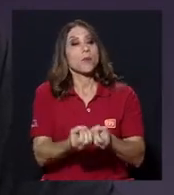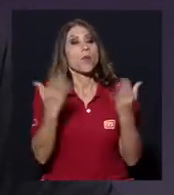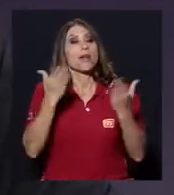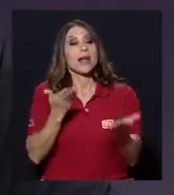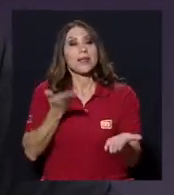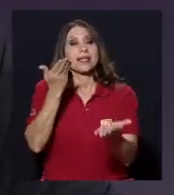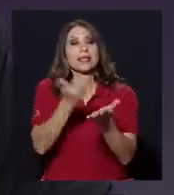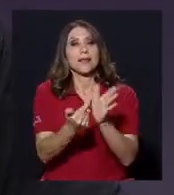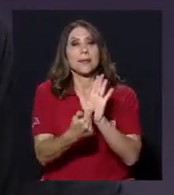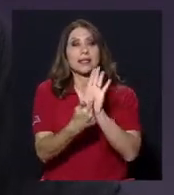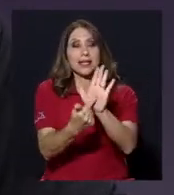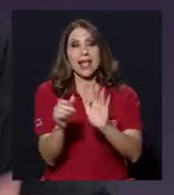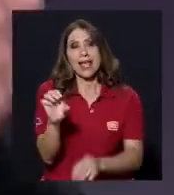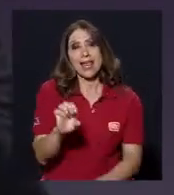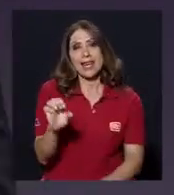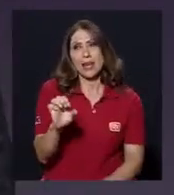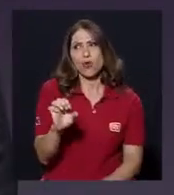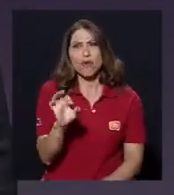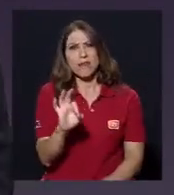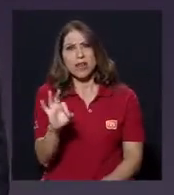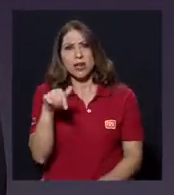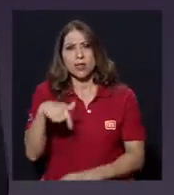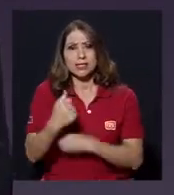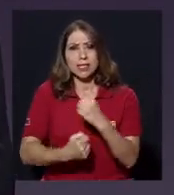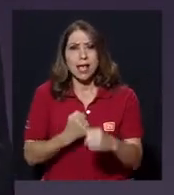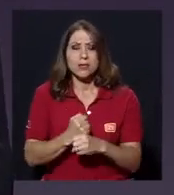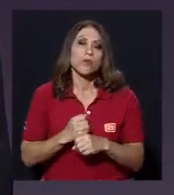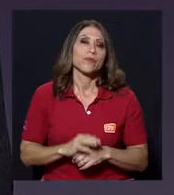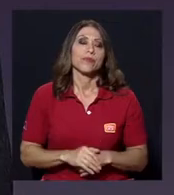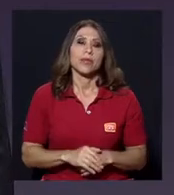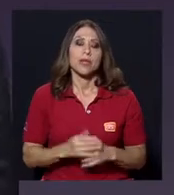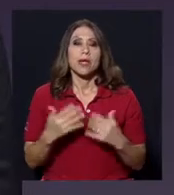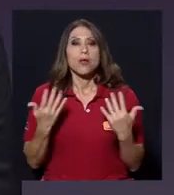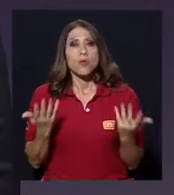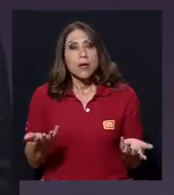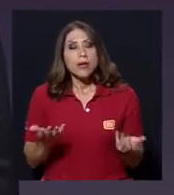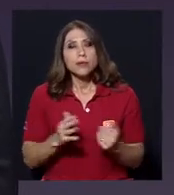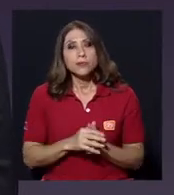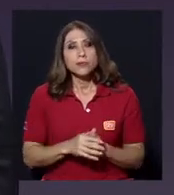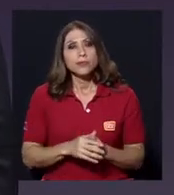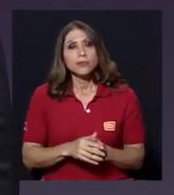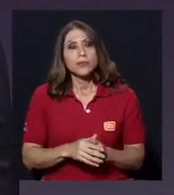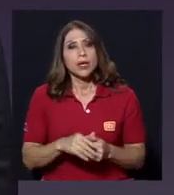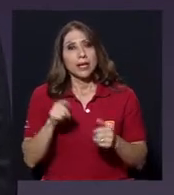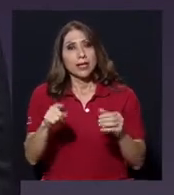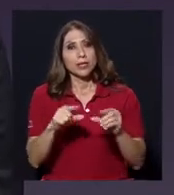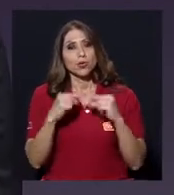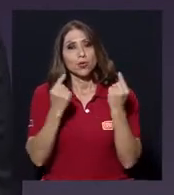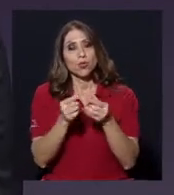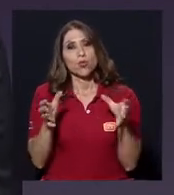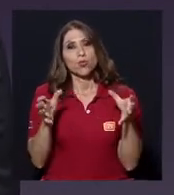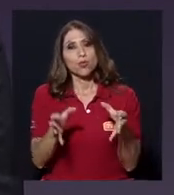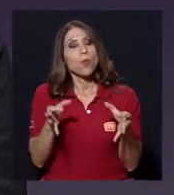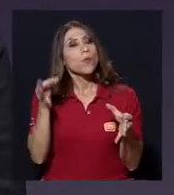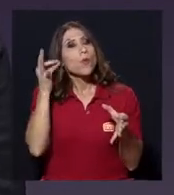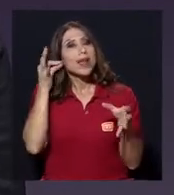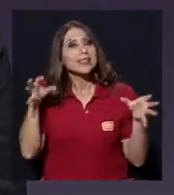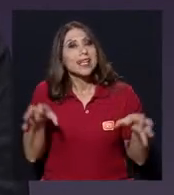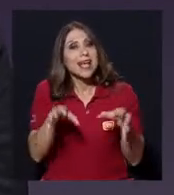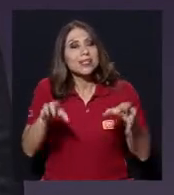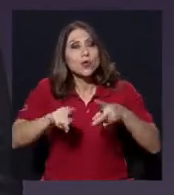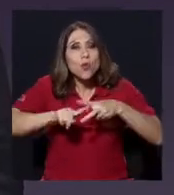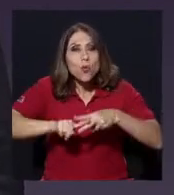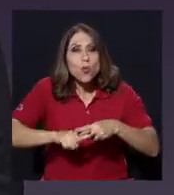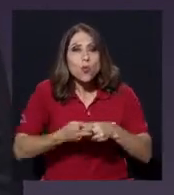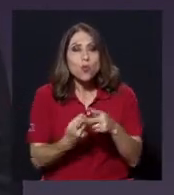este año, en febrero. Y luego Mujeres en Acción nace el 10 de febrero de este año, es